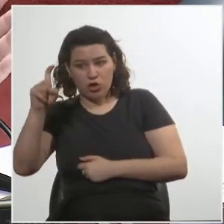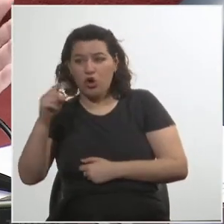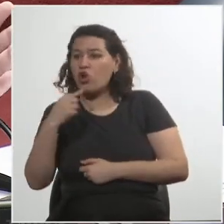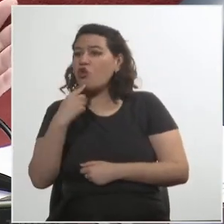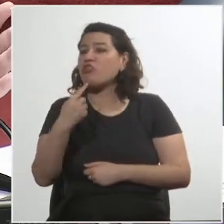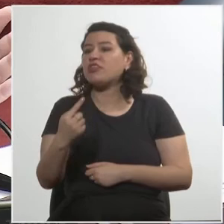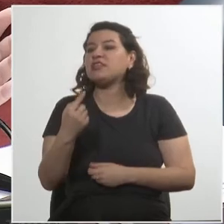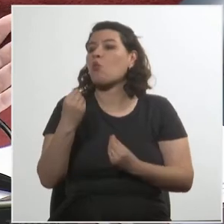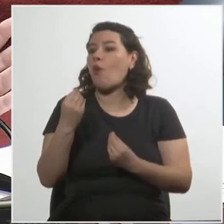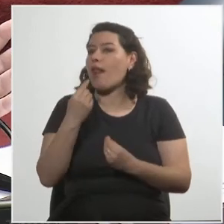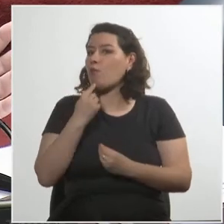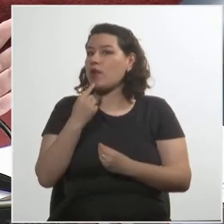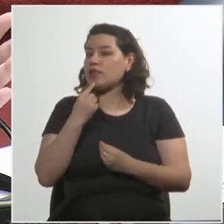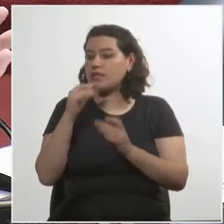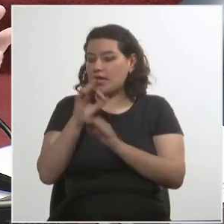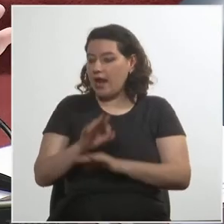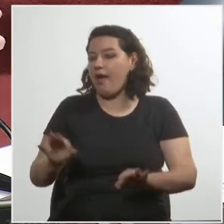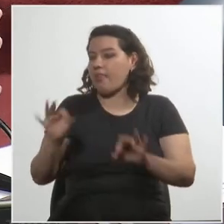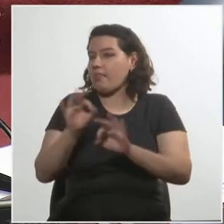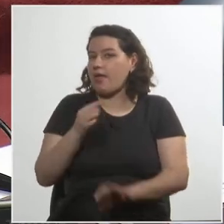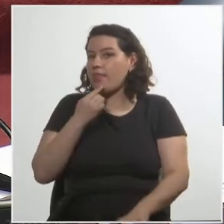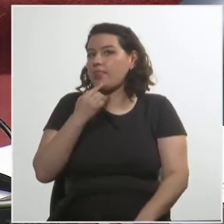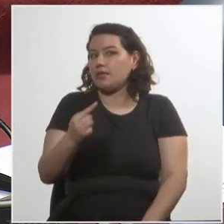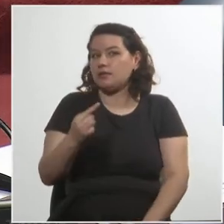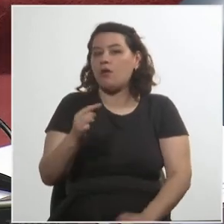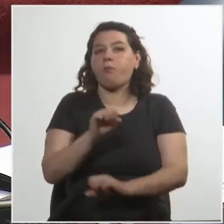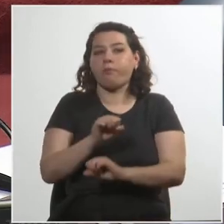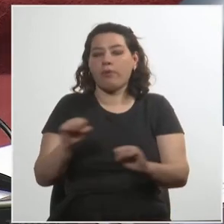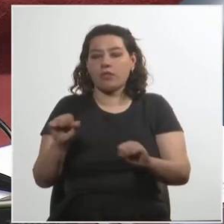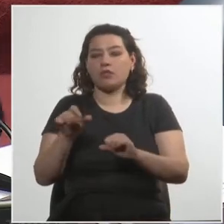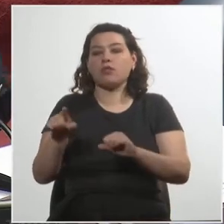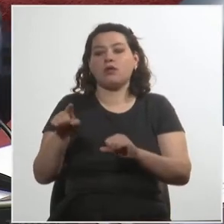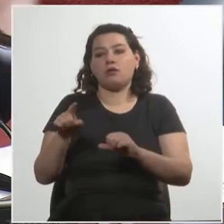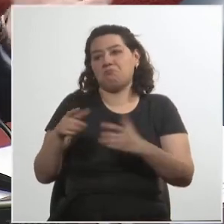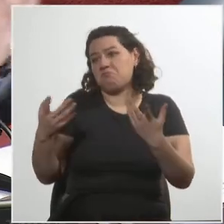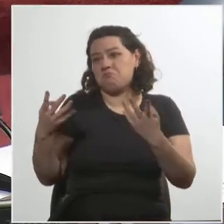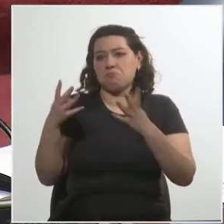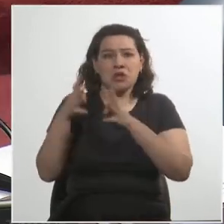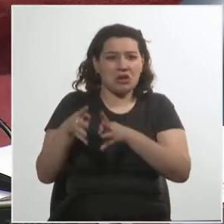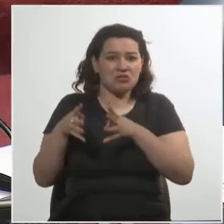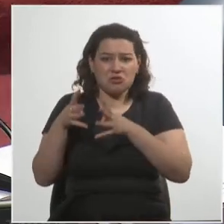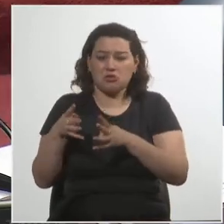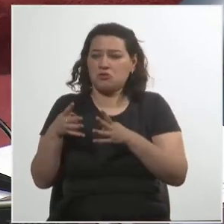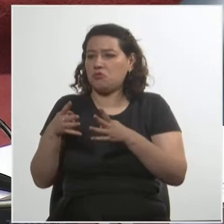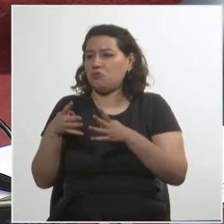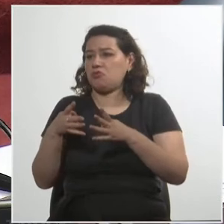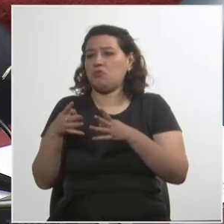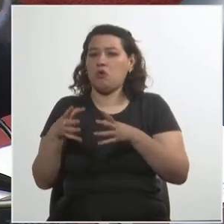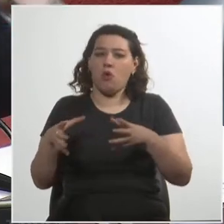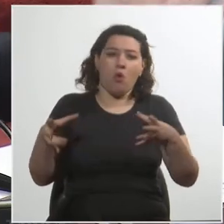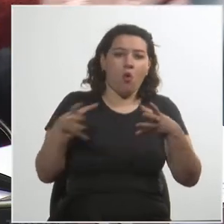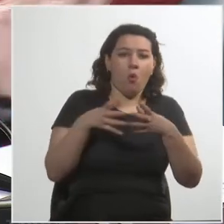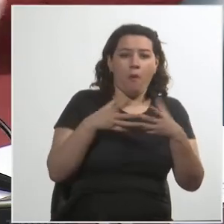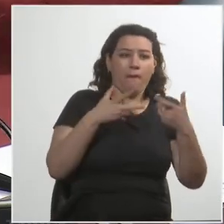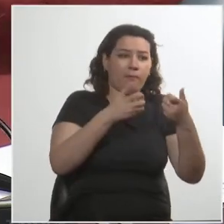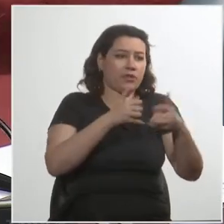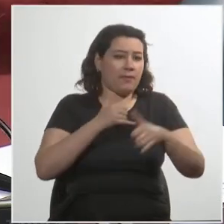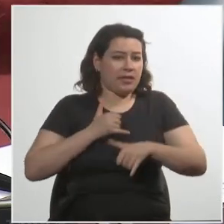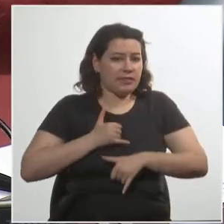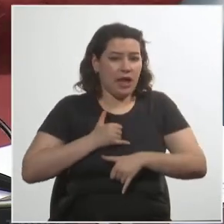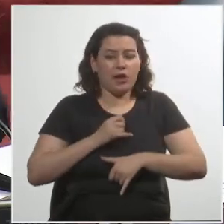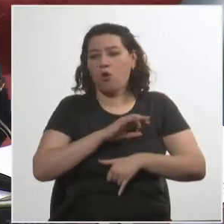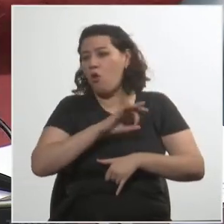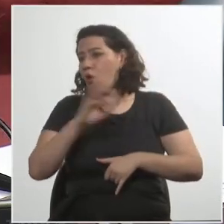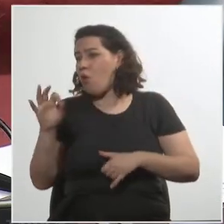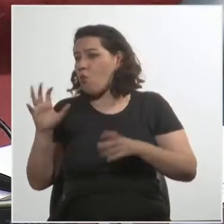de qué orientación los mismos pueden haber sido grupos guerrilleros o puede haber sido grupos paramilitares o pueden haber